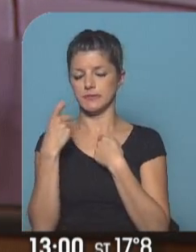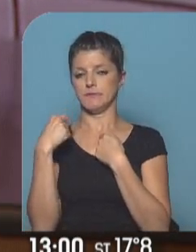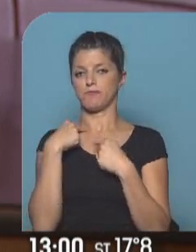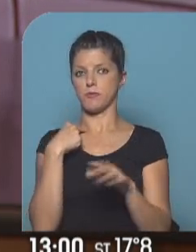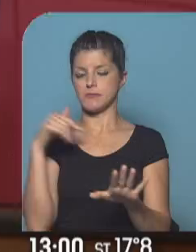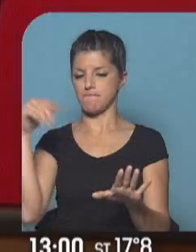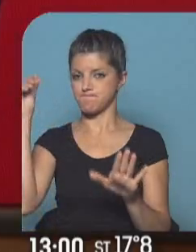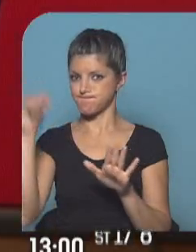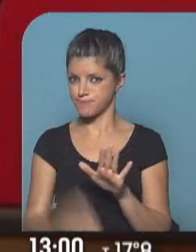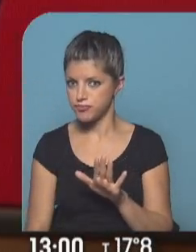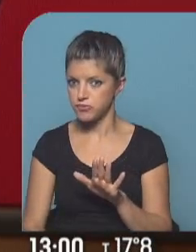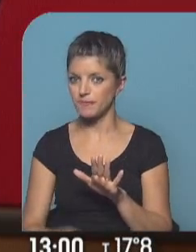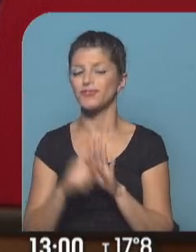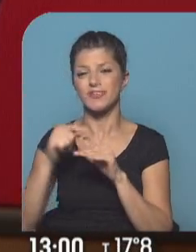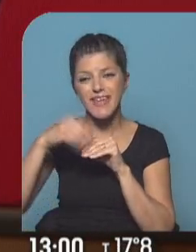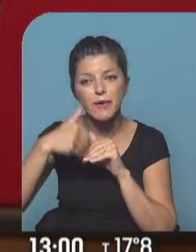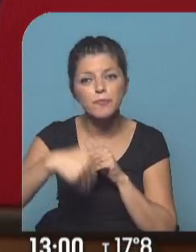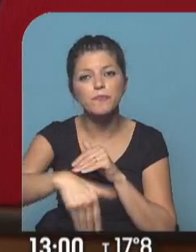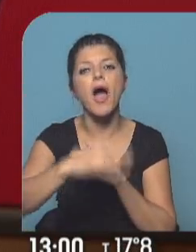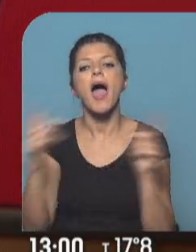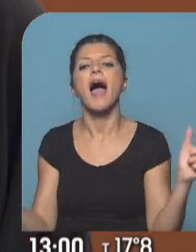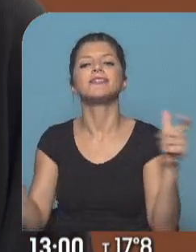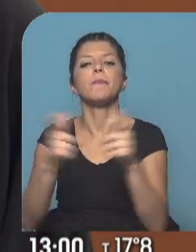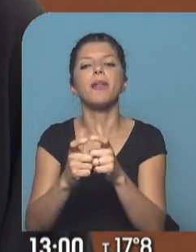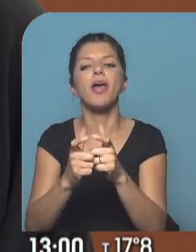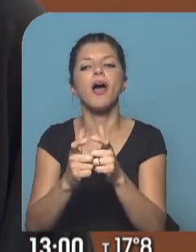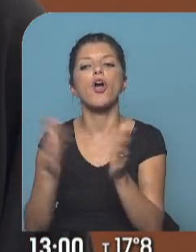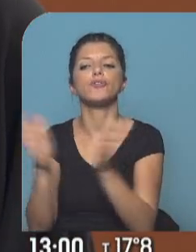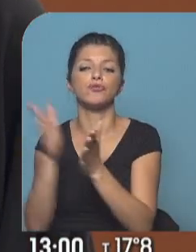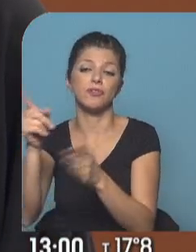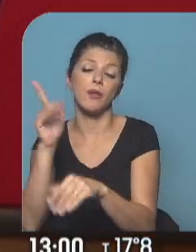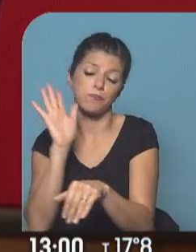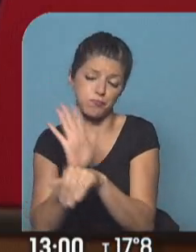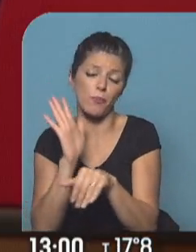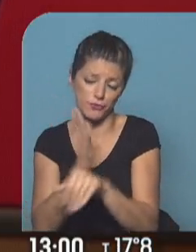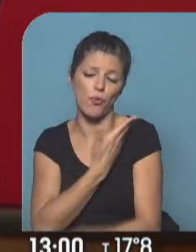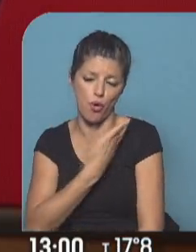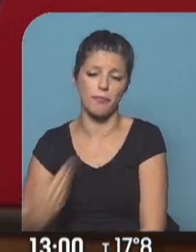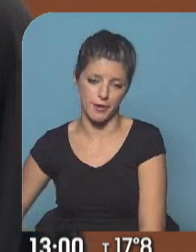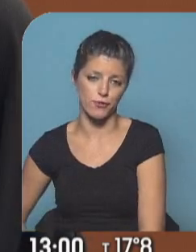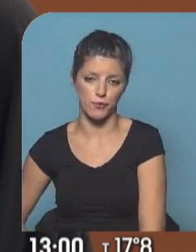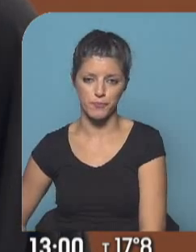de ahí, sí, me parece que esta Asamblea Constituyente ya es una especie de gobierno de facto.